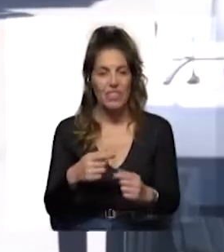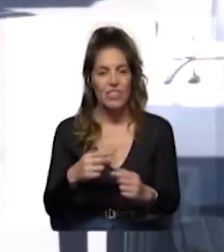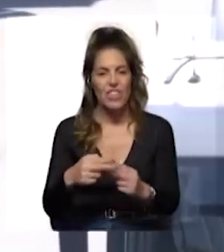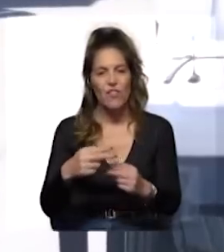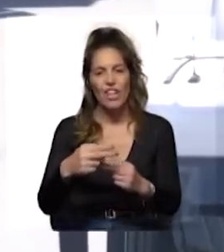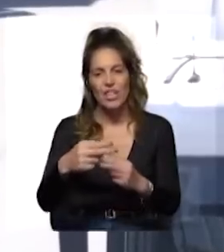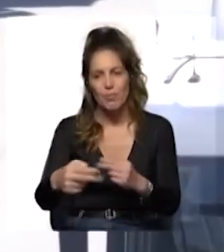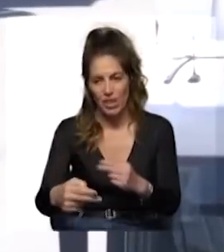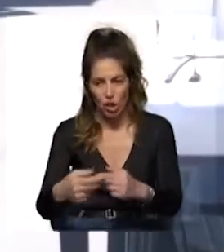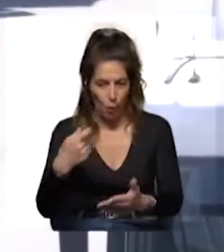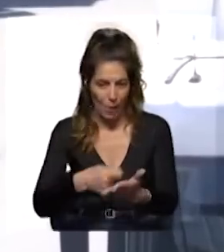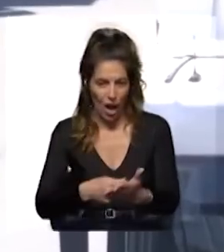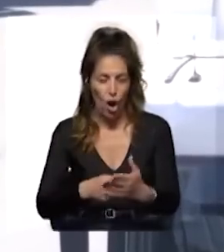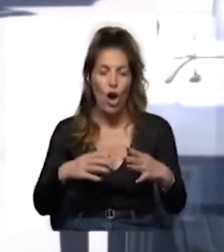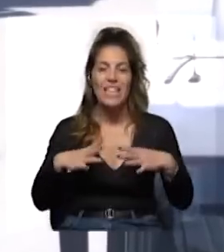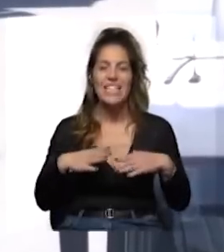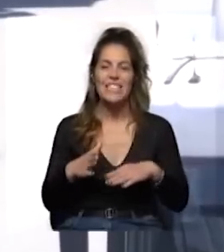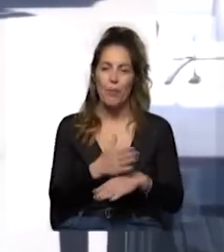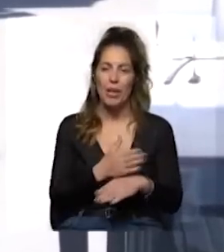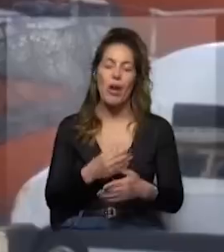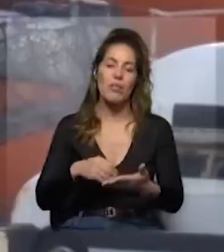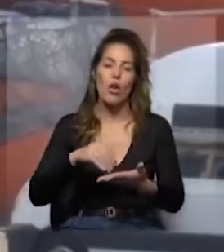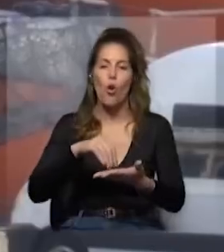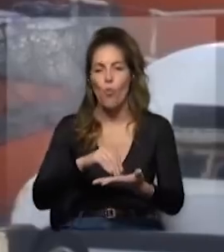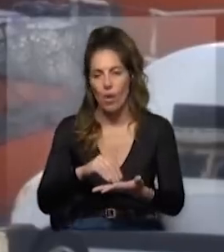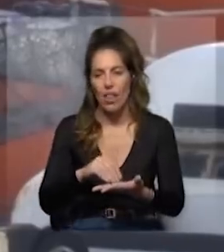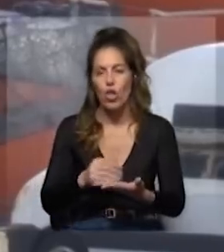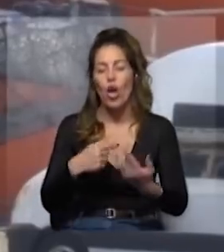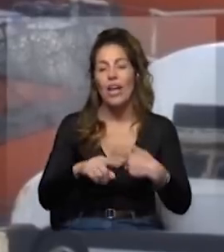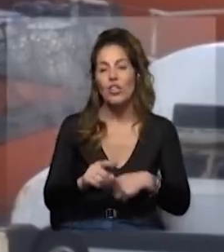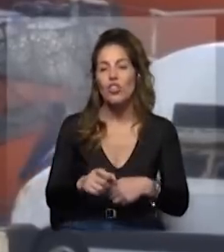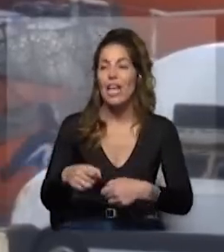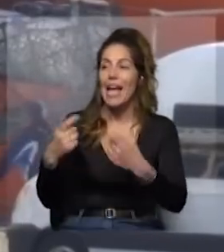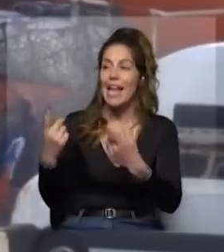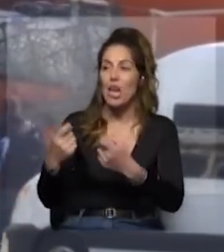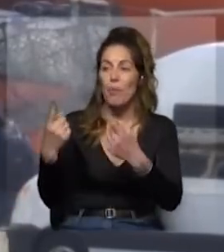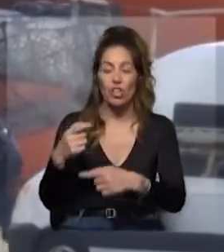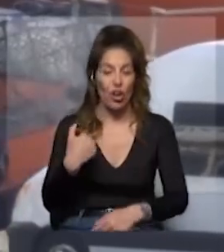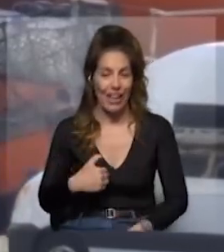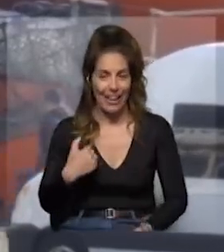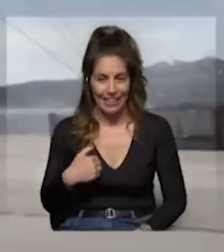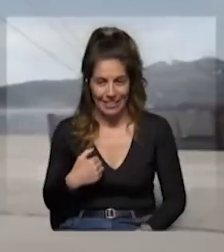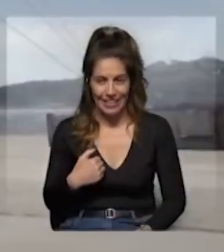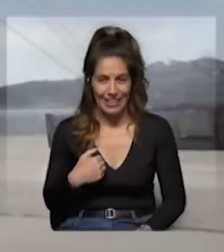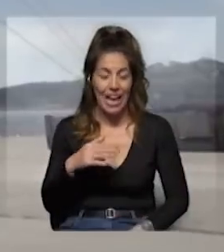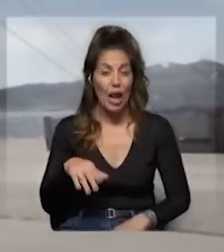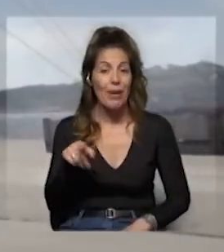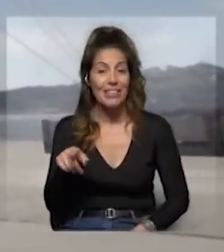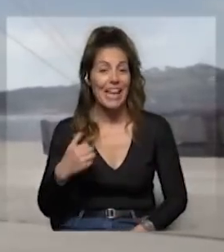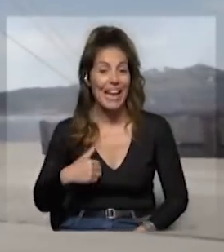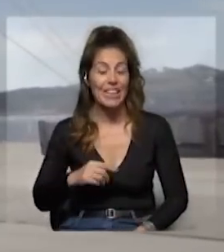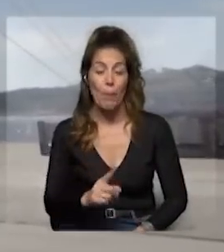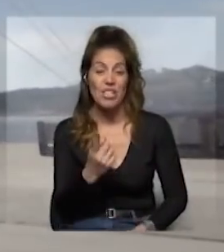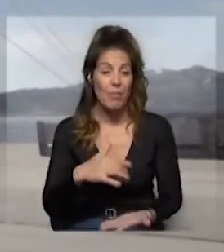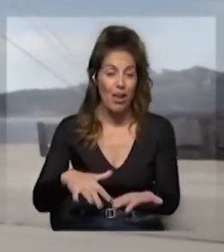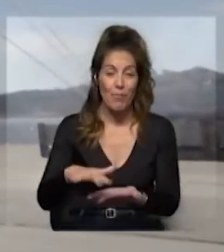licencias previas y ahora se han ido acumulando entonces el exportador que exporta Argentina y que capaz que tiene en Argentina su principal